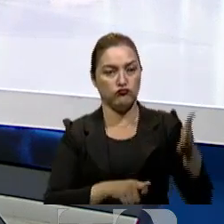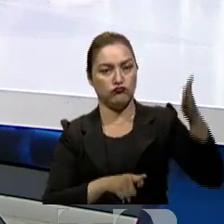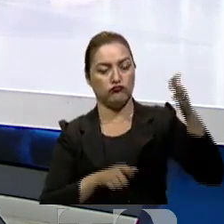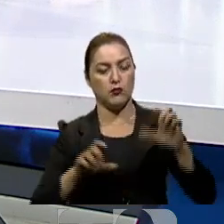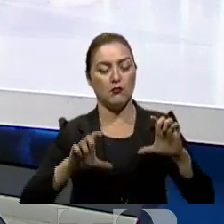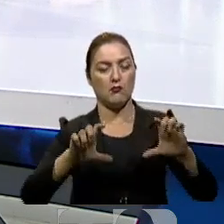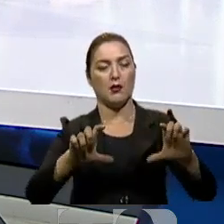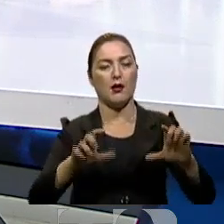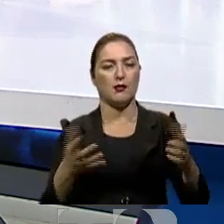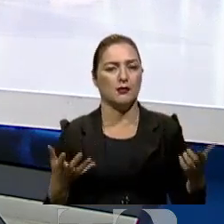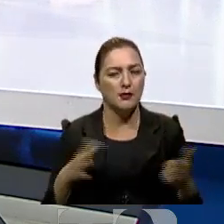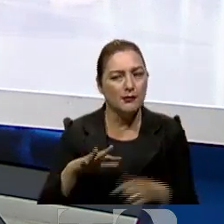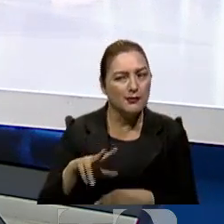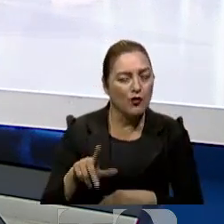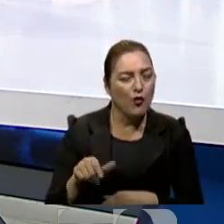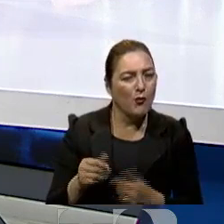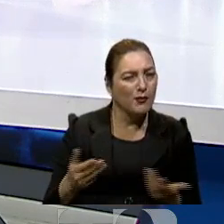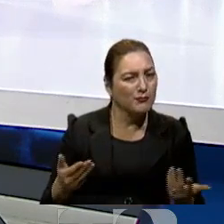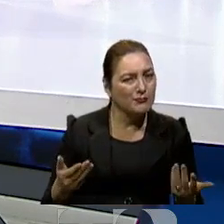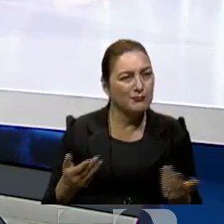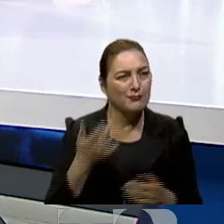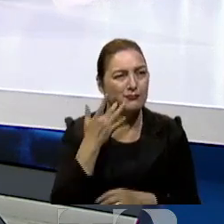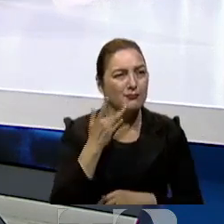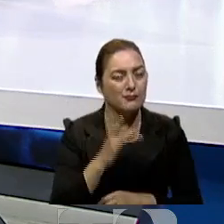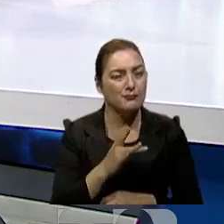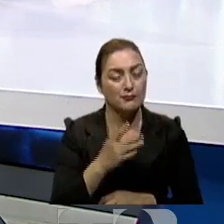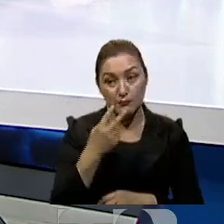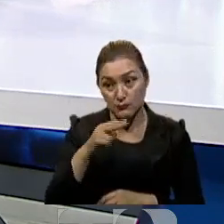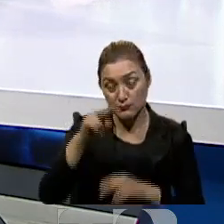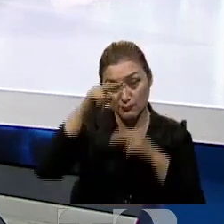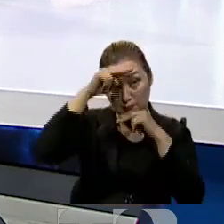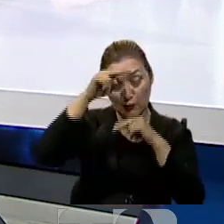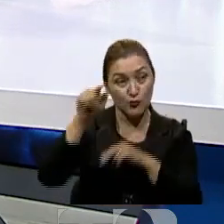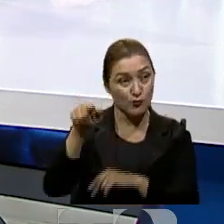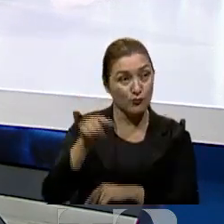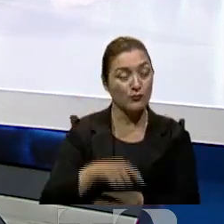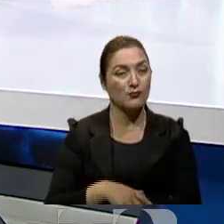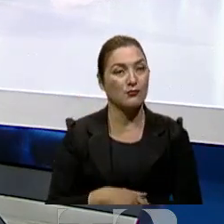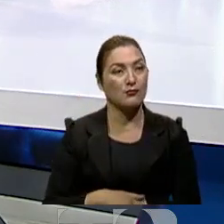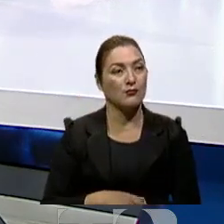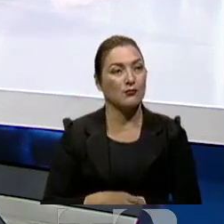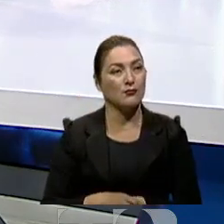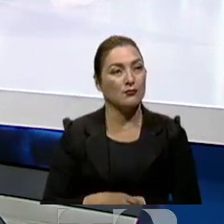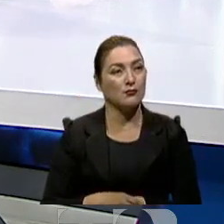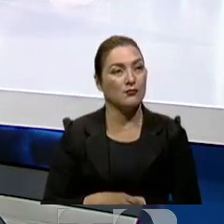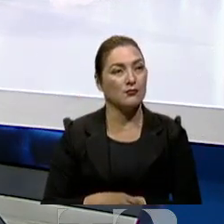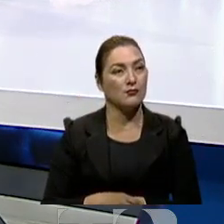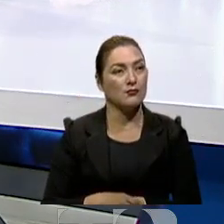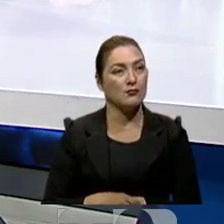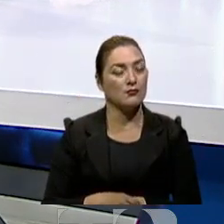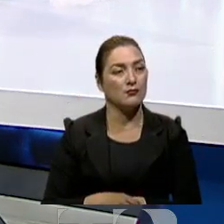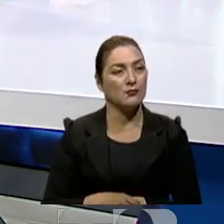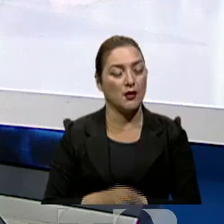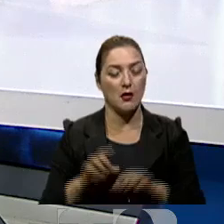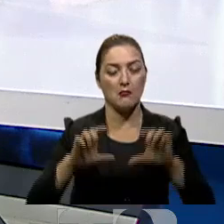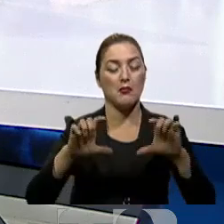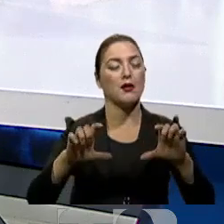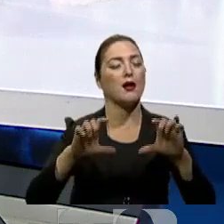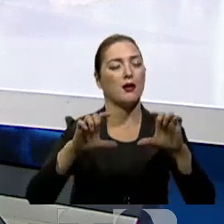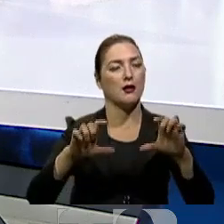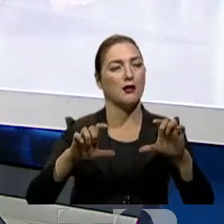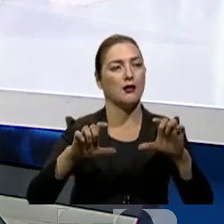¿Cómo saber si ese carro tienen no es robado? Privilegios, ustedes ¿no? pueden ver la noticia ahora que les hemos presentado. ¿Cómo actúan, no? Con placas